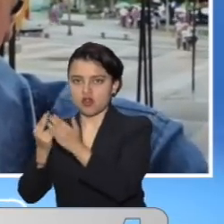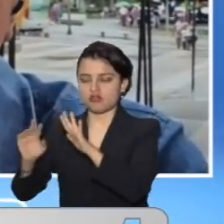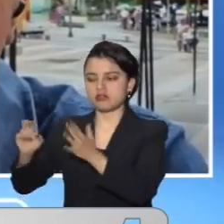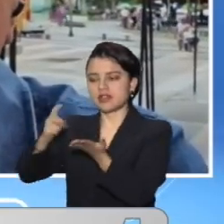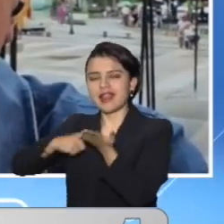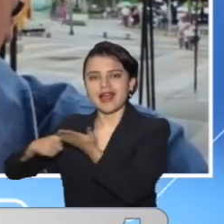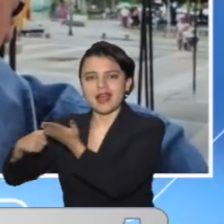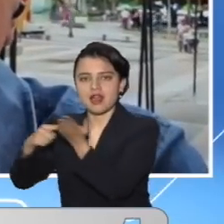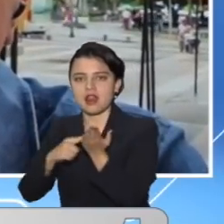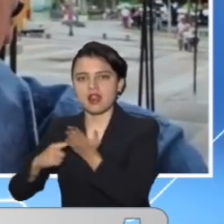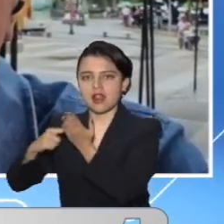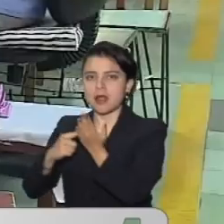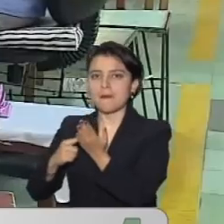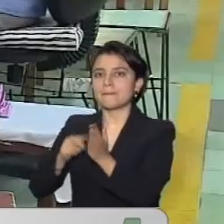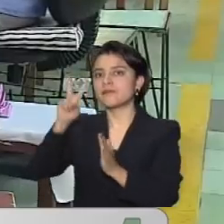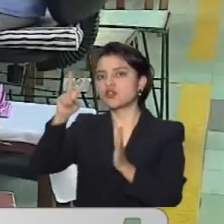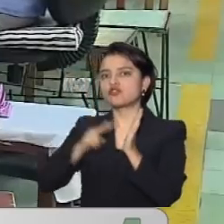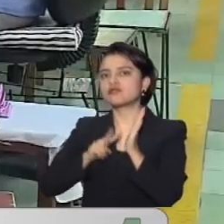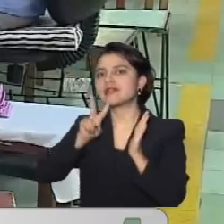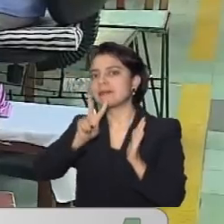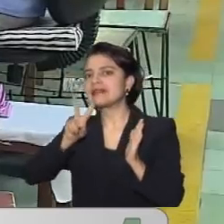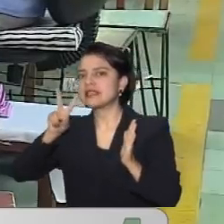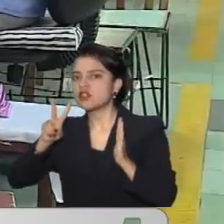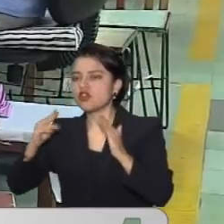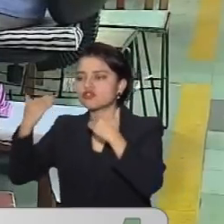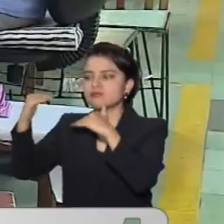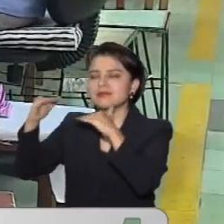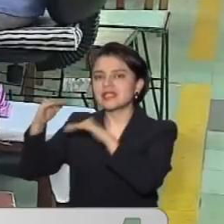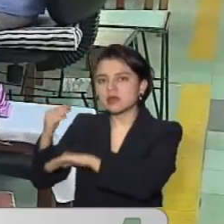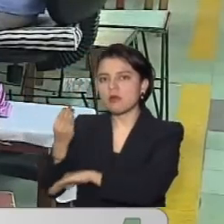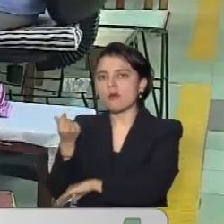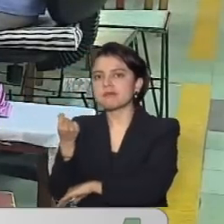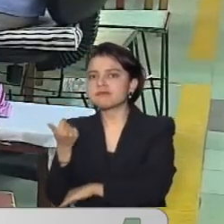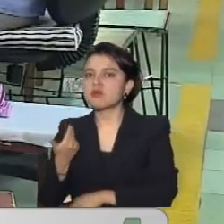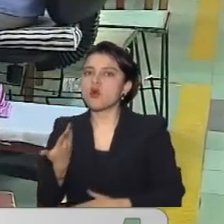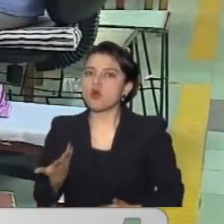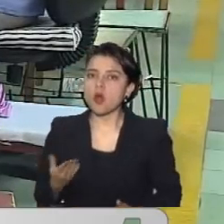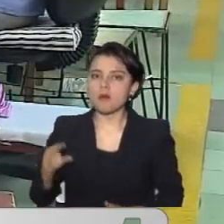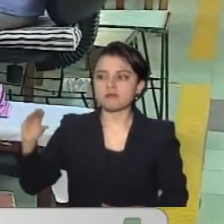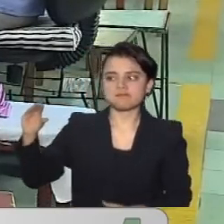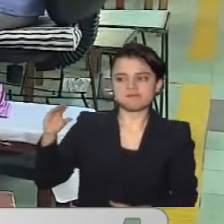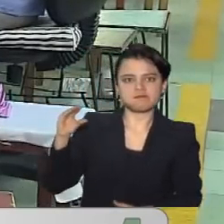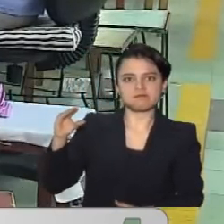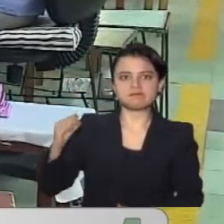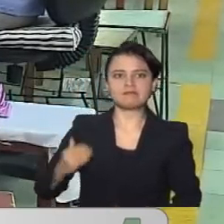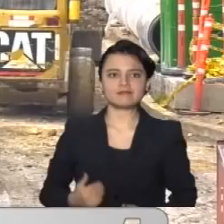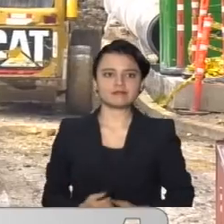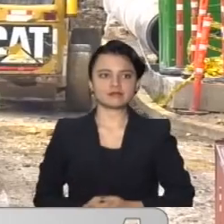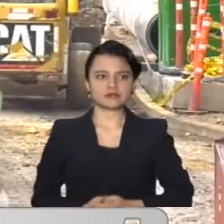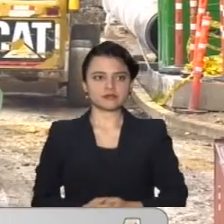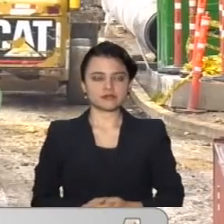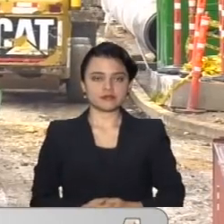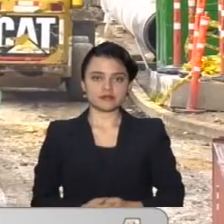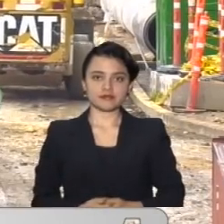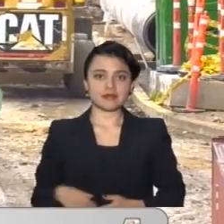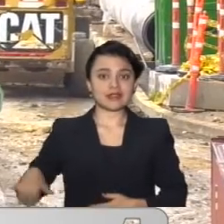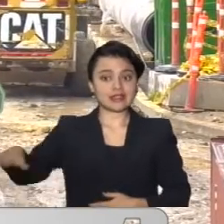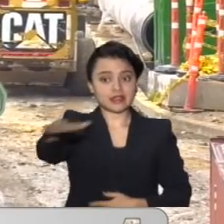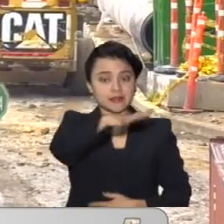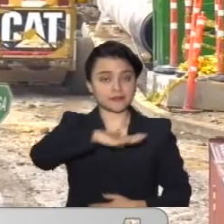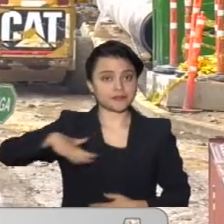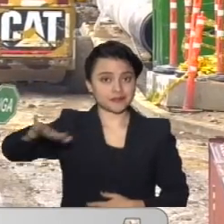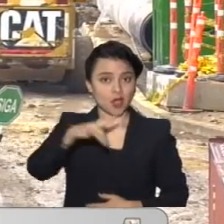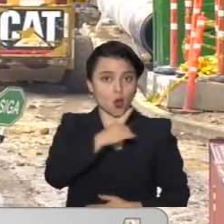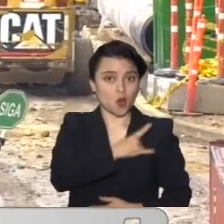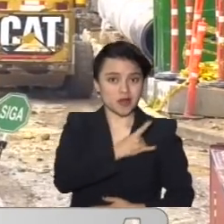incremento salarial para la vigencia fiscal del 2022. Desde la academia se hacen observaciones a la aplicación